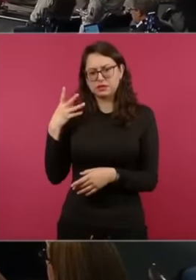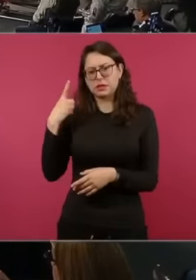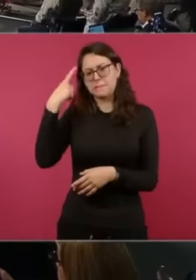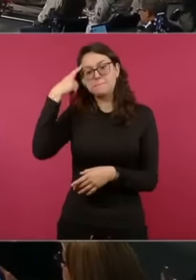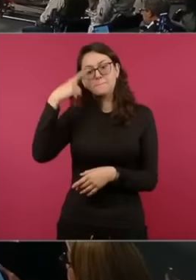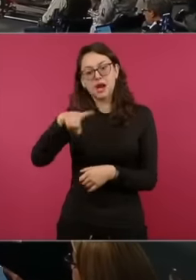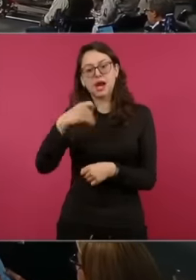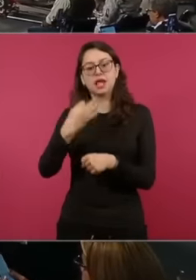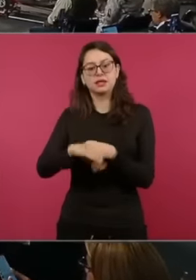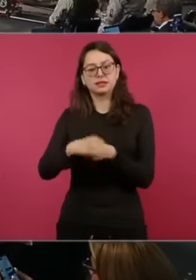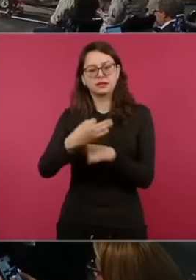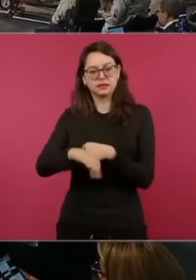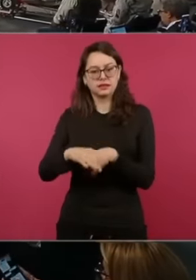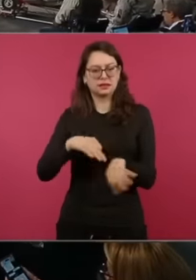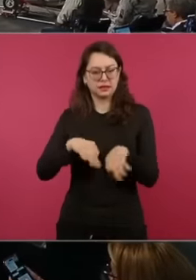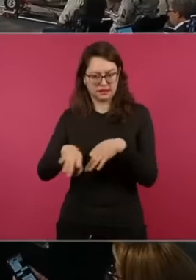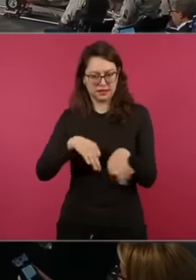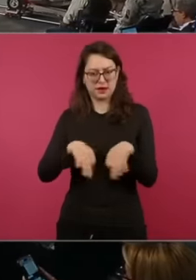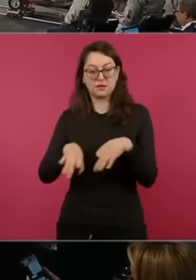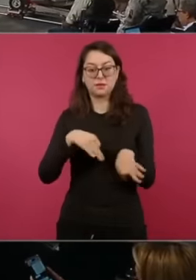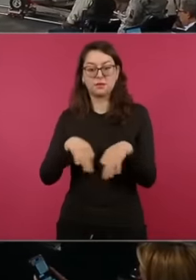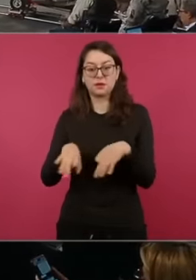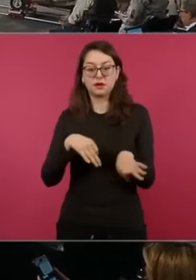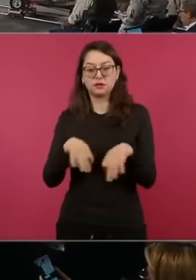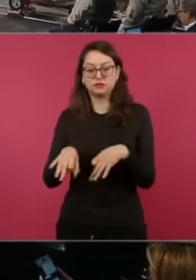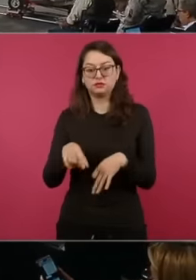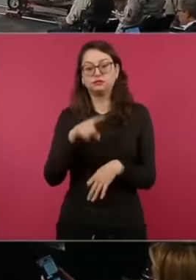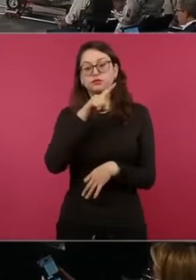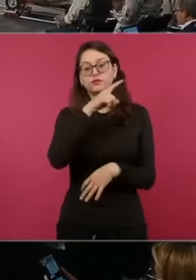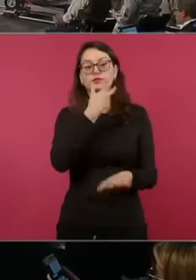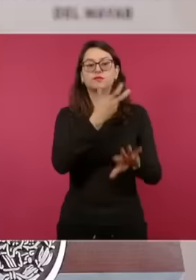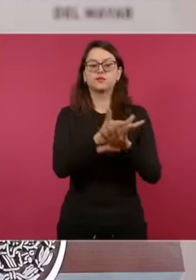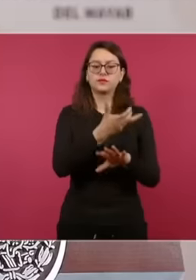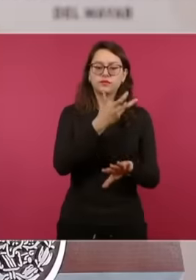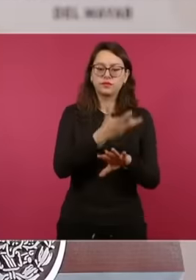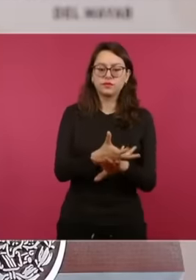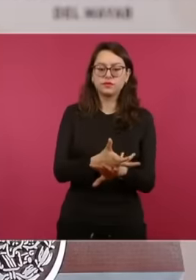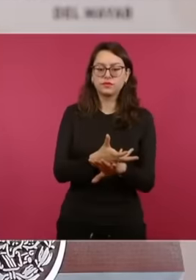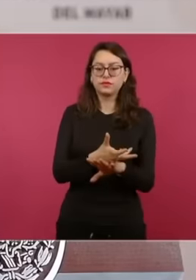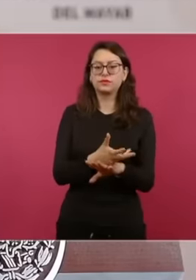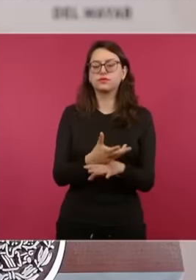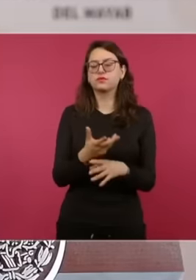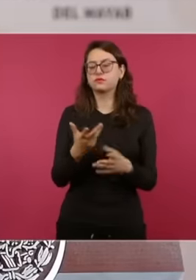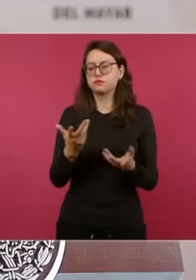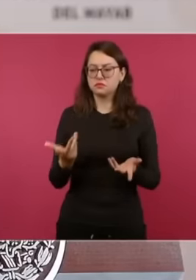temporales de trabajo o aceptación de Estados Unidos de quienes quieren